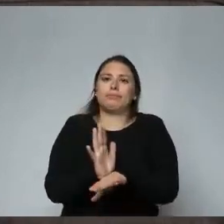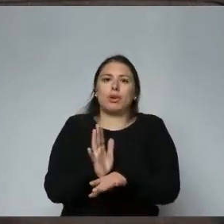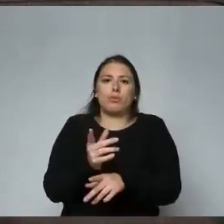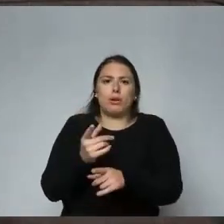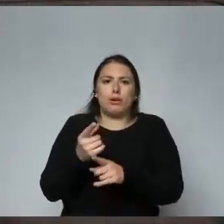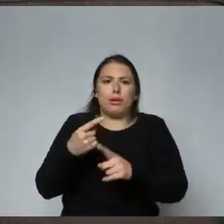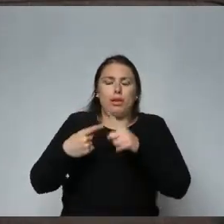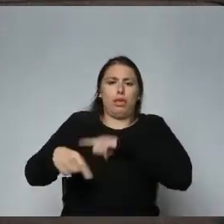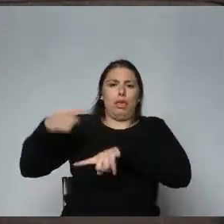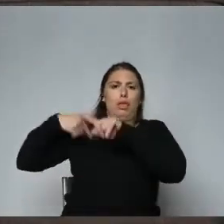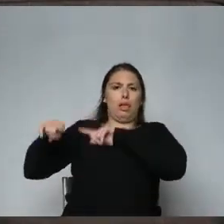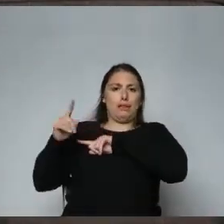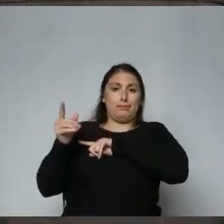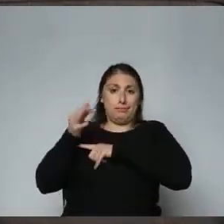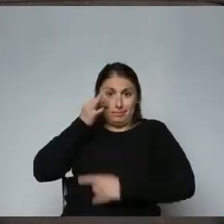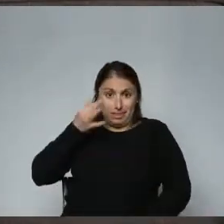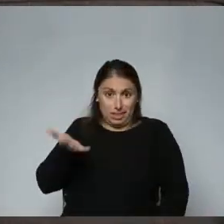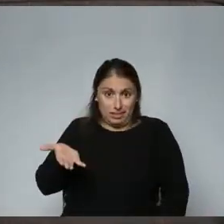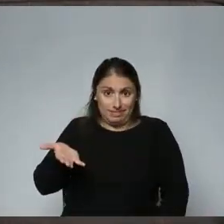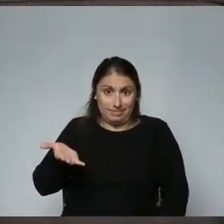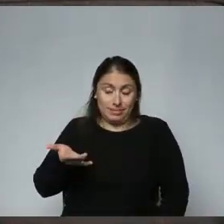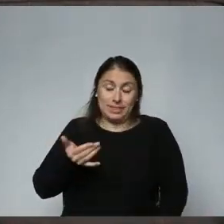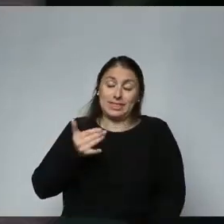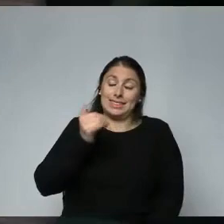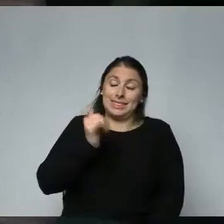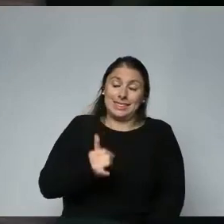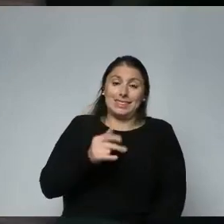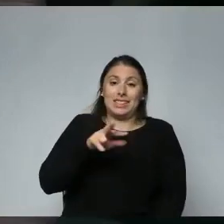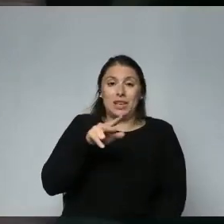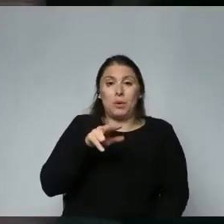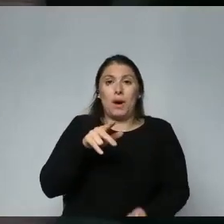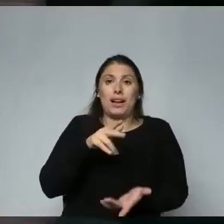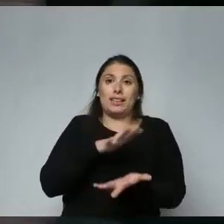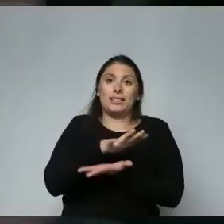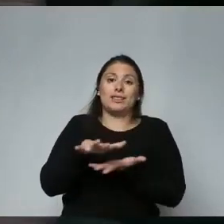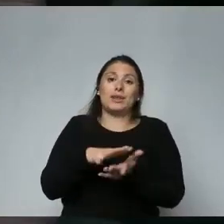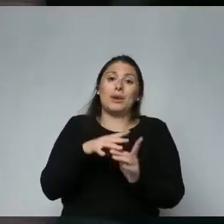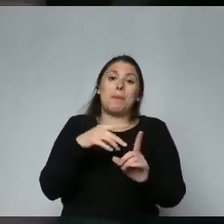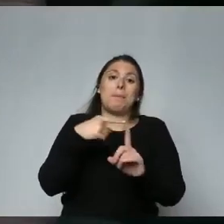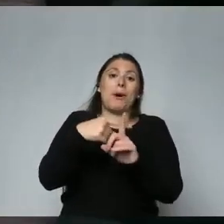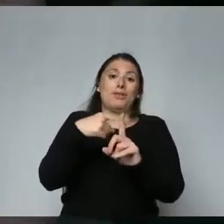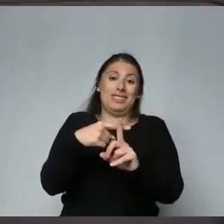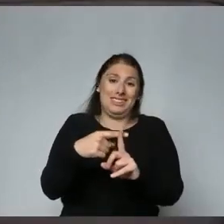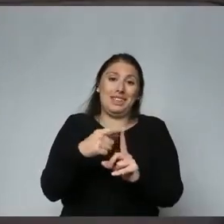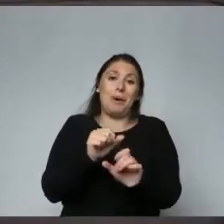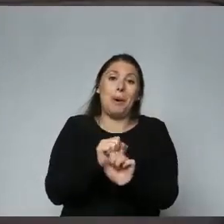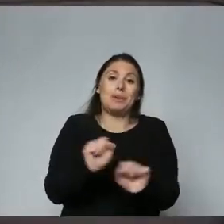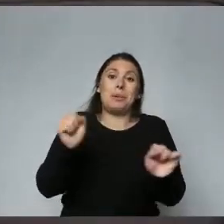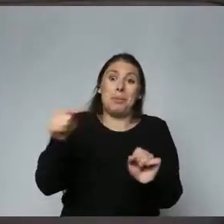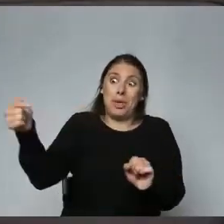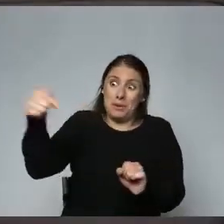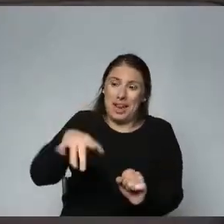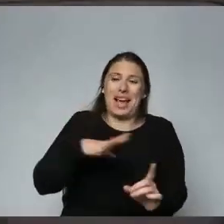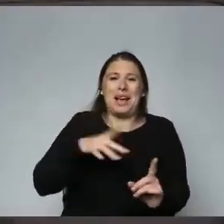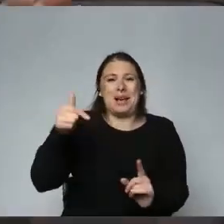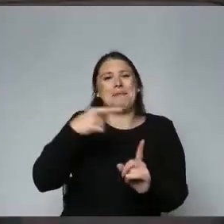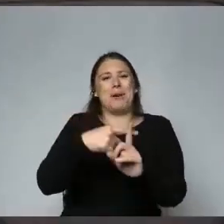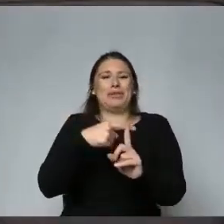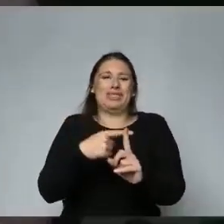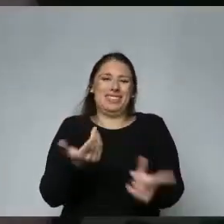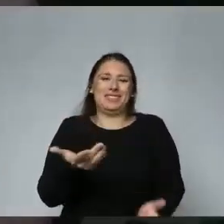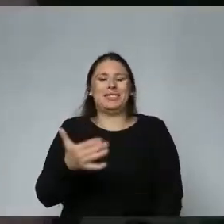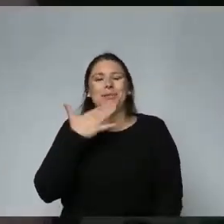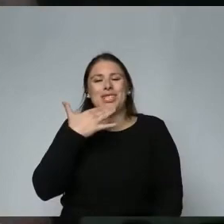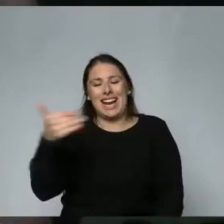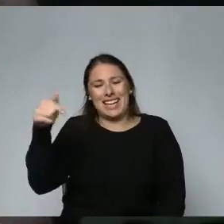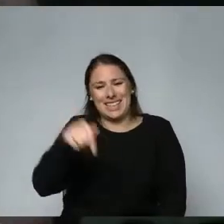en retroceso, ¿o no? Sí, igual es el aspecto positivo esto, la posibilidad de que vinieras acá. Bueno, muchas gracias Mirta,